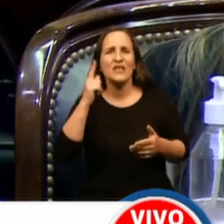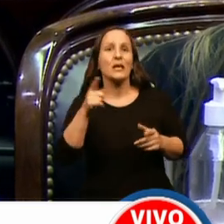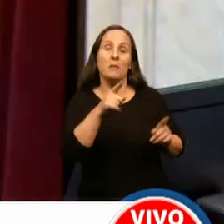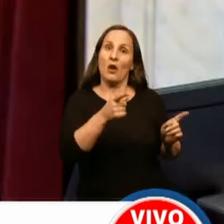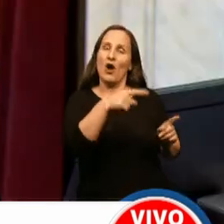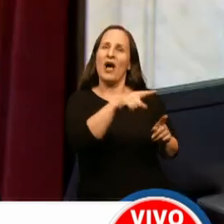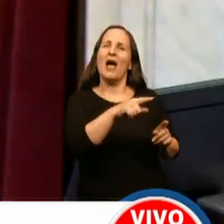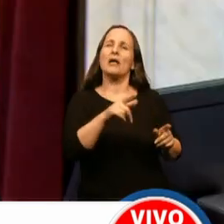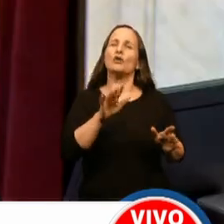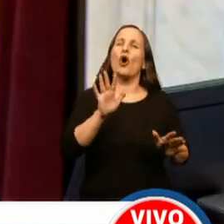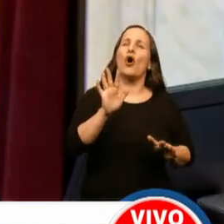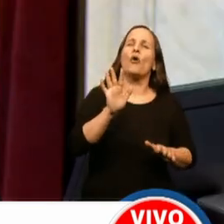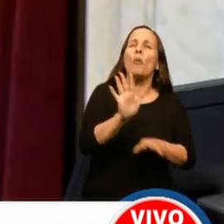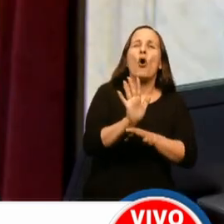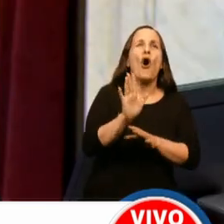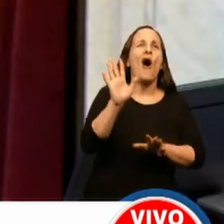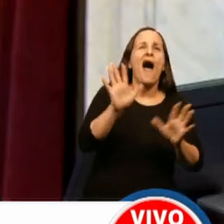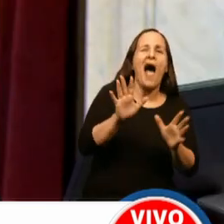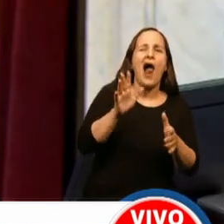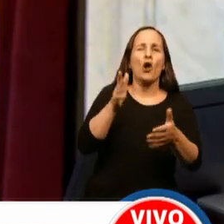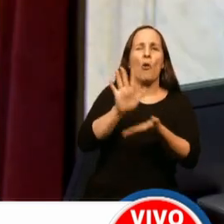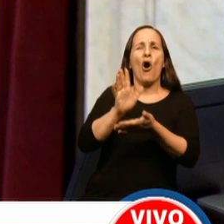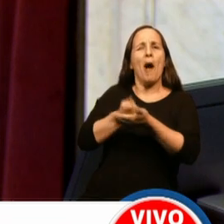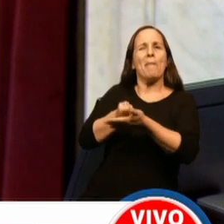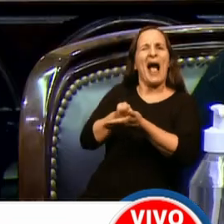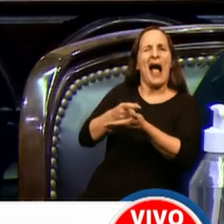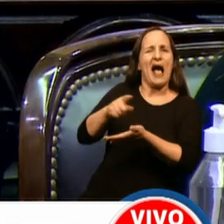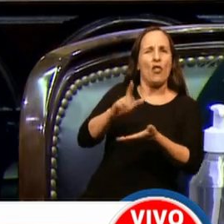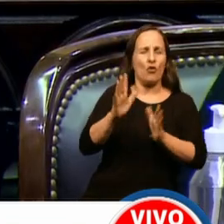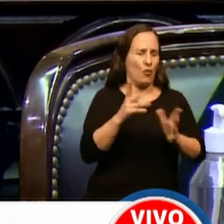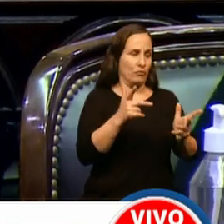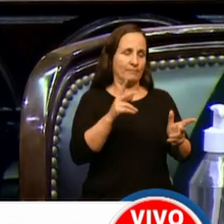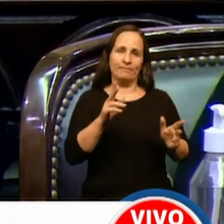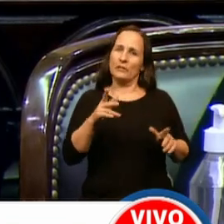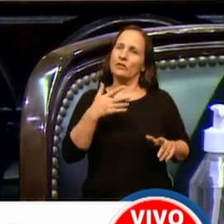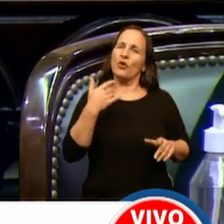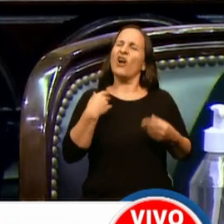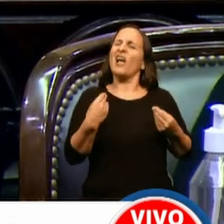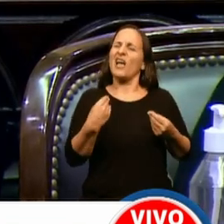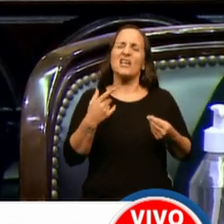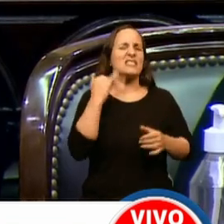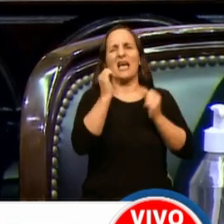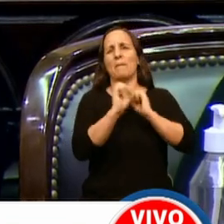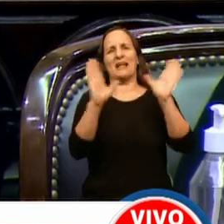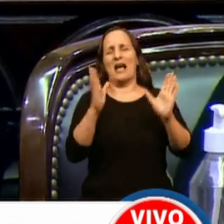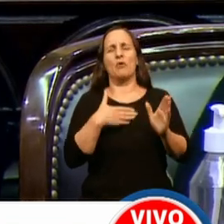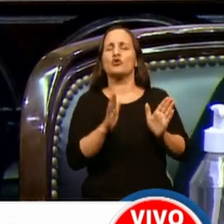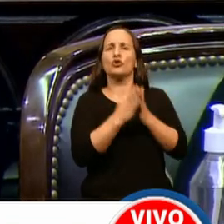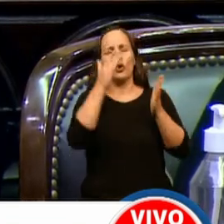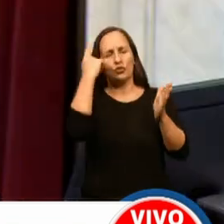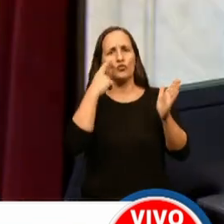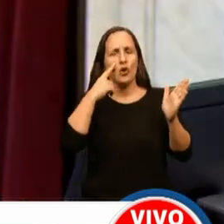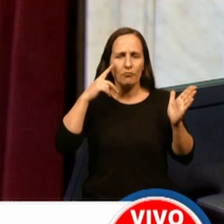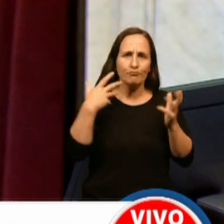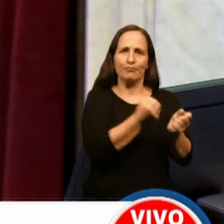del otro lado está haciendo gestos para alguien y lo que nosotros estamos haciendo ya lo explicamos que hay defender la constitución a